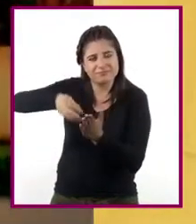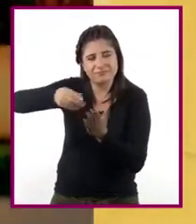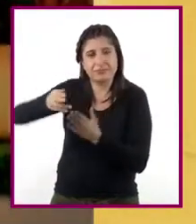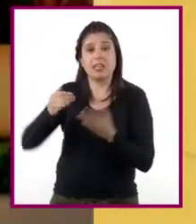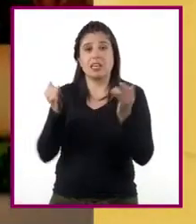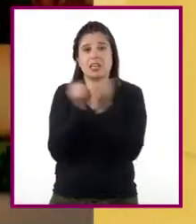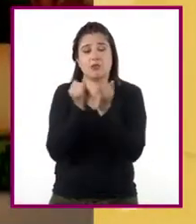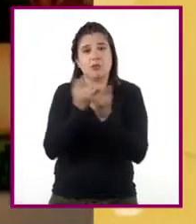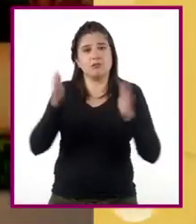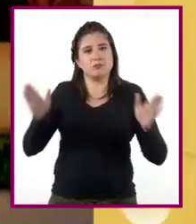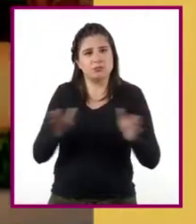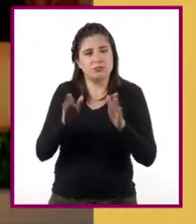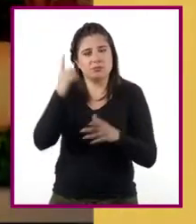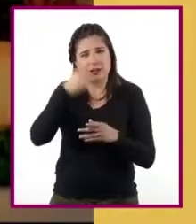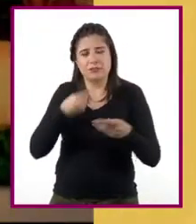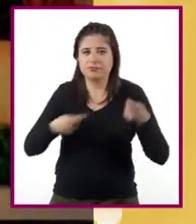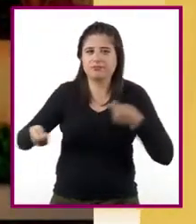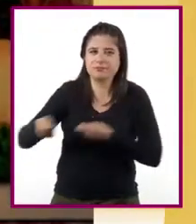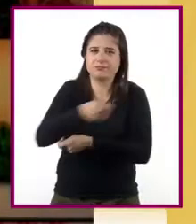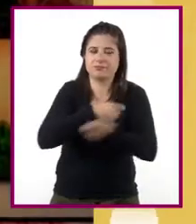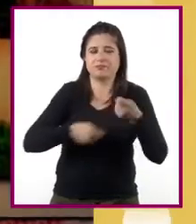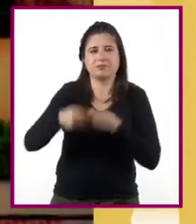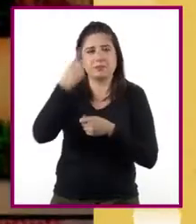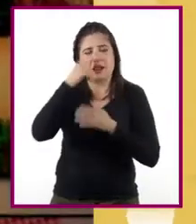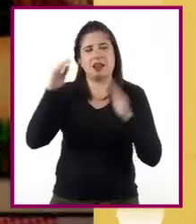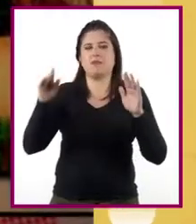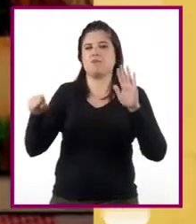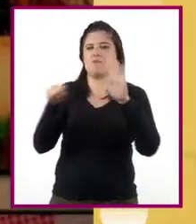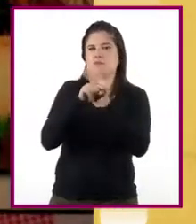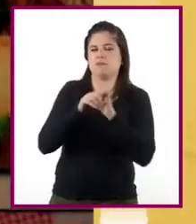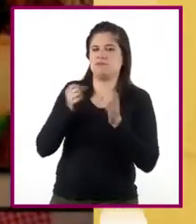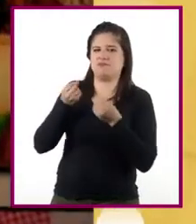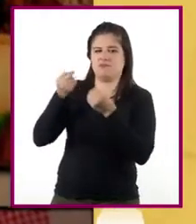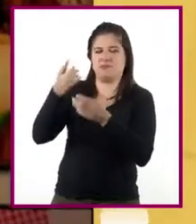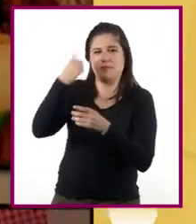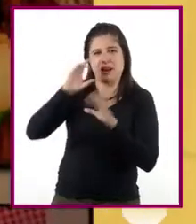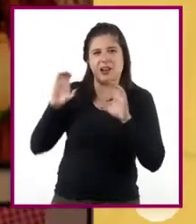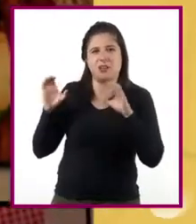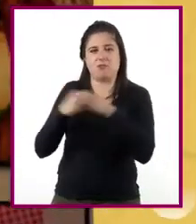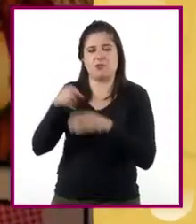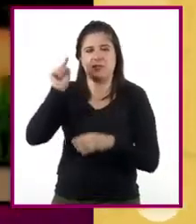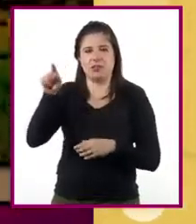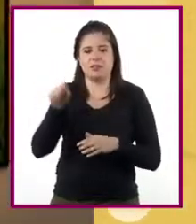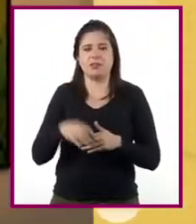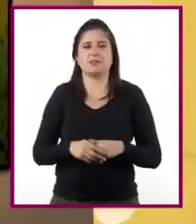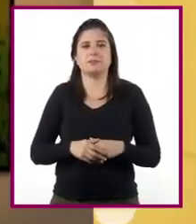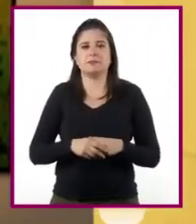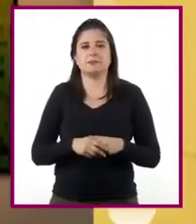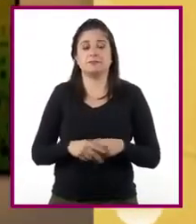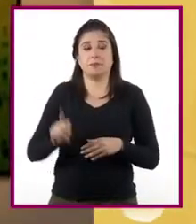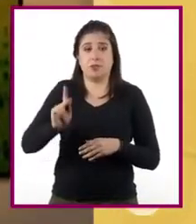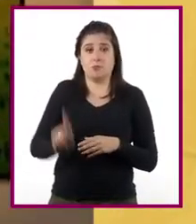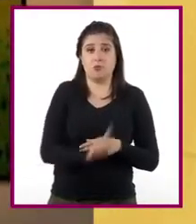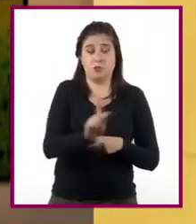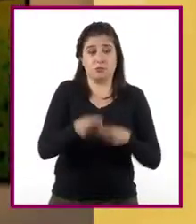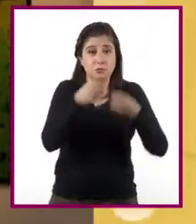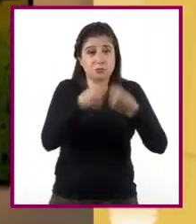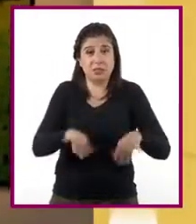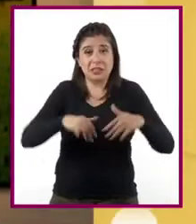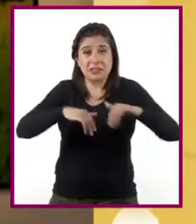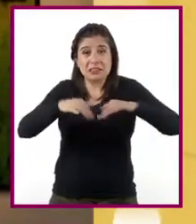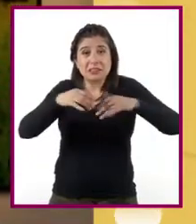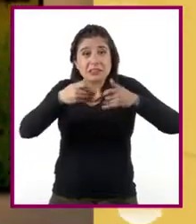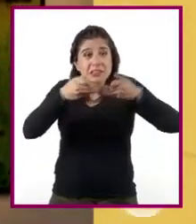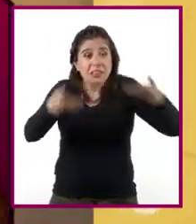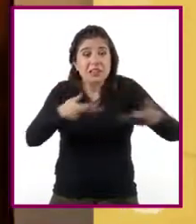También promovieron el reparto individual para restar poder a la propiedad comunal. Cuando los pueblos perdían sus tierras,